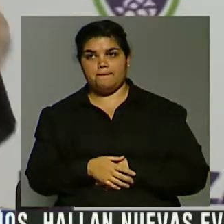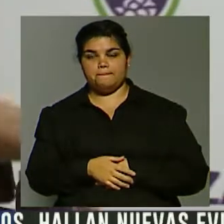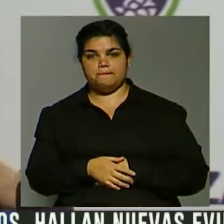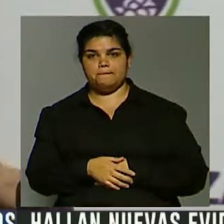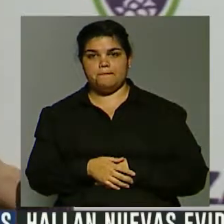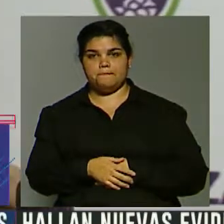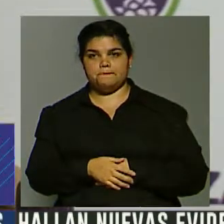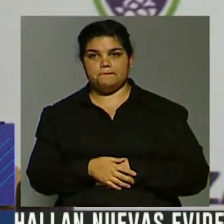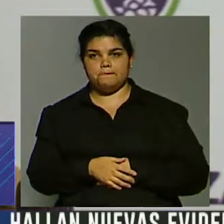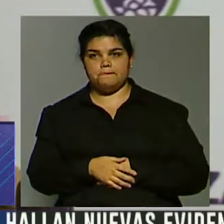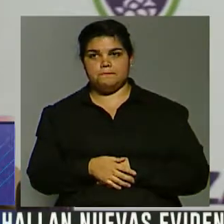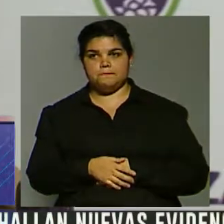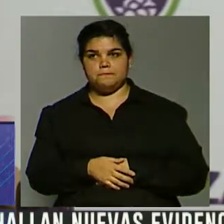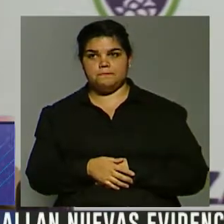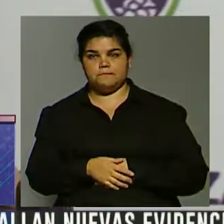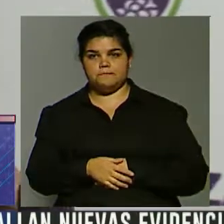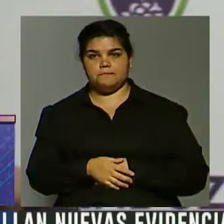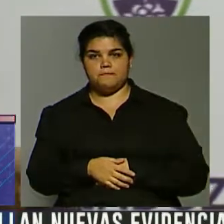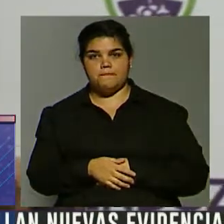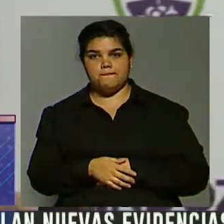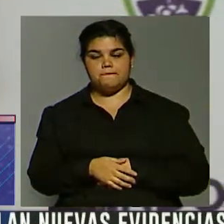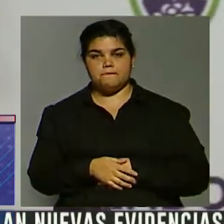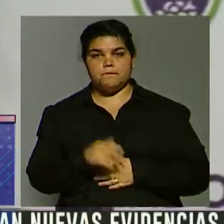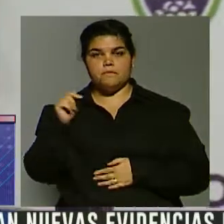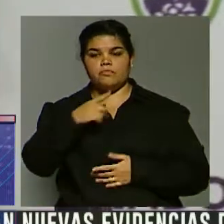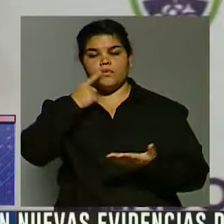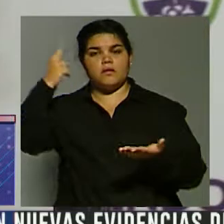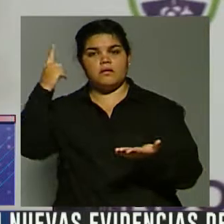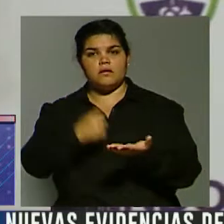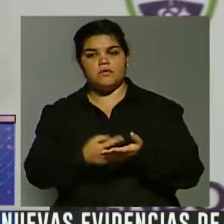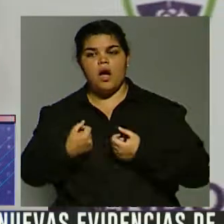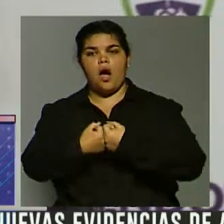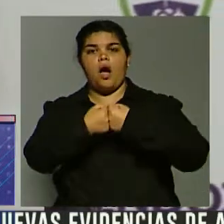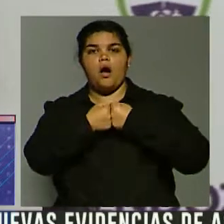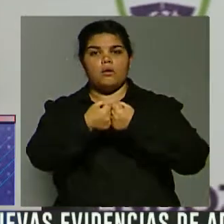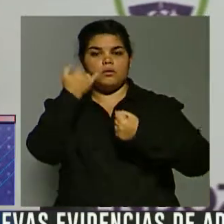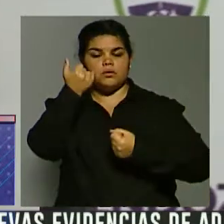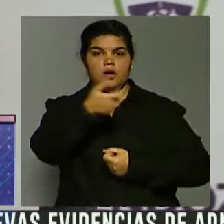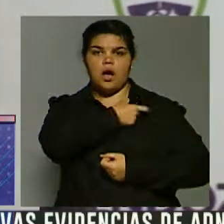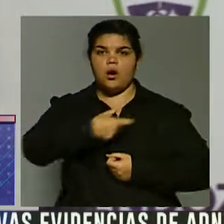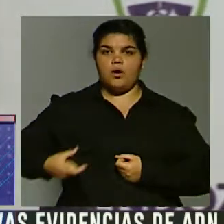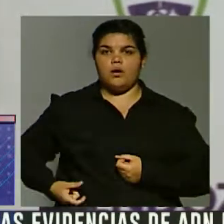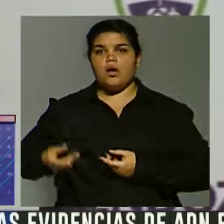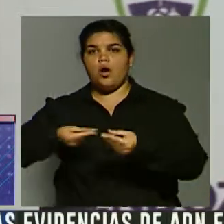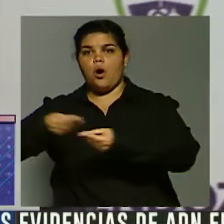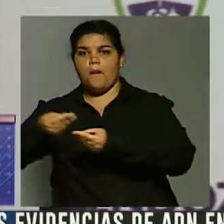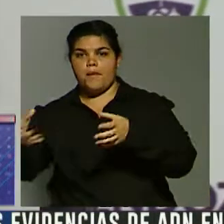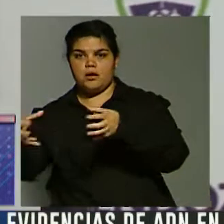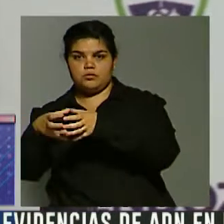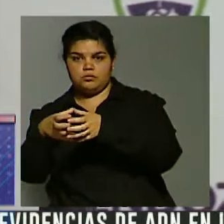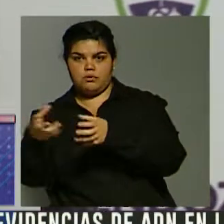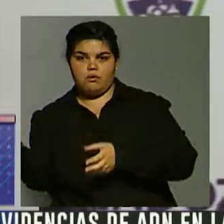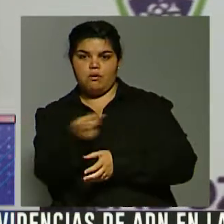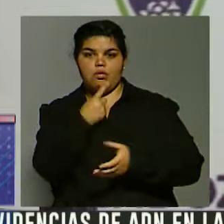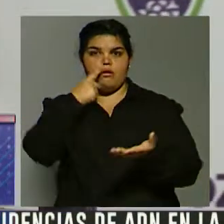Cornejo no irá a la fiesta de la ganadería. La decisión se tomó de común acuerdo entre el Ejecutivo y la Cámara de Comercio, la organizadora de